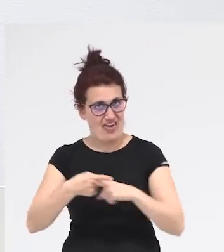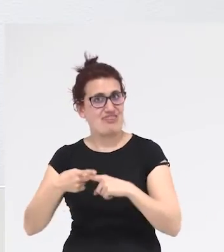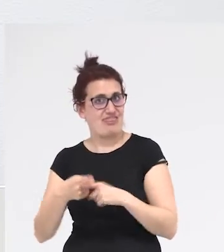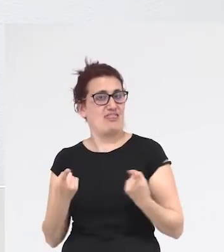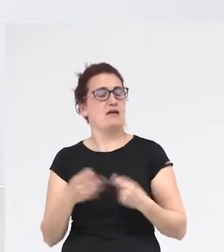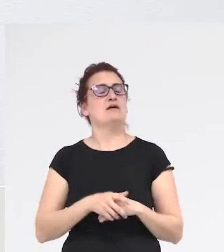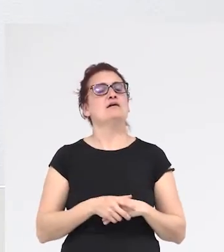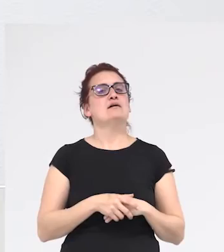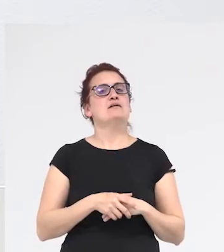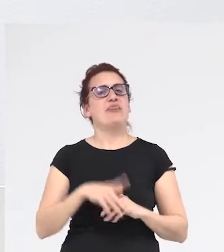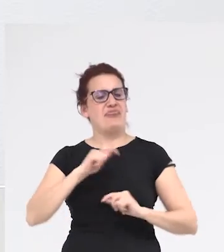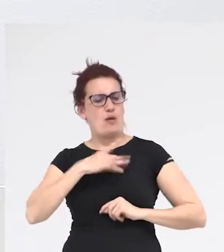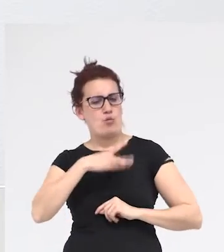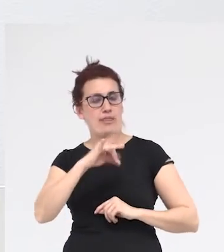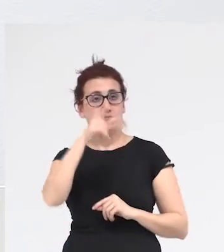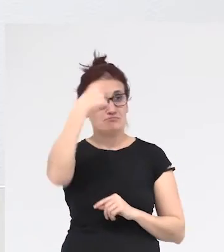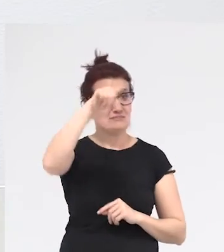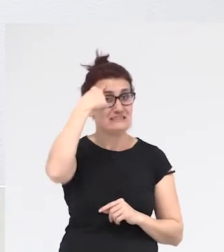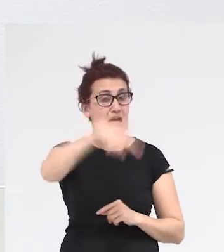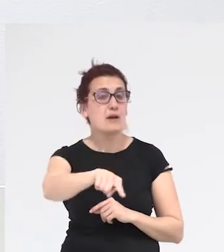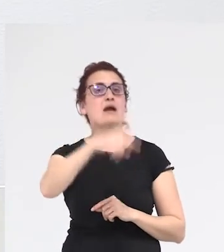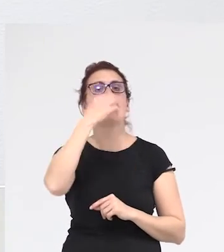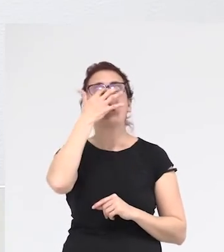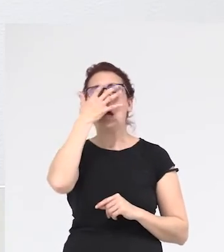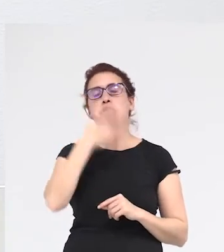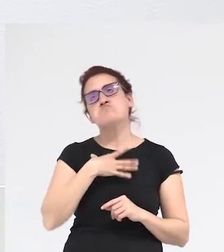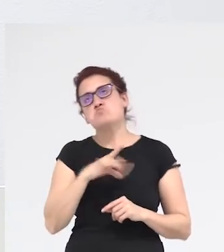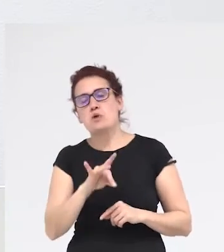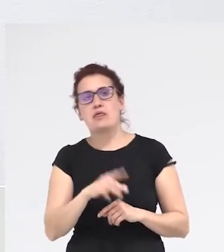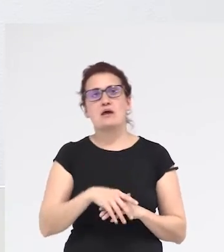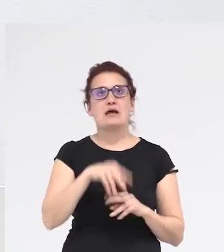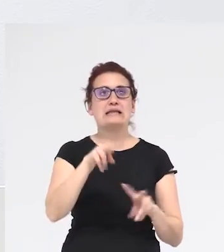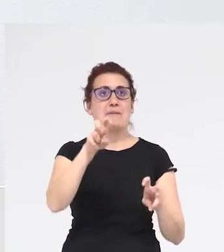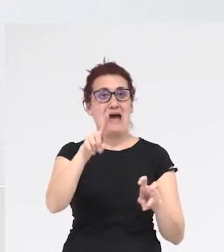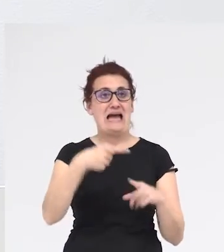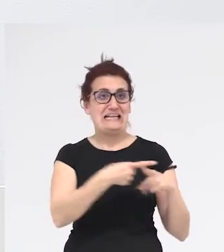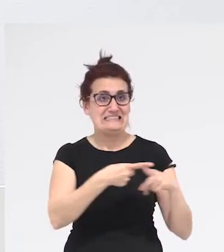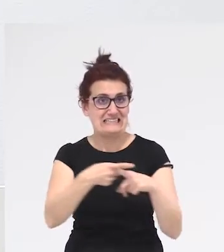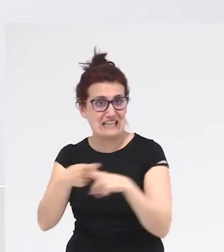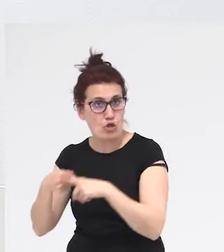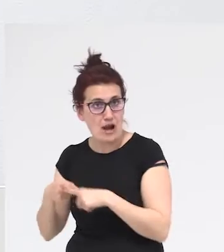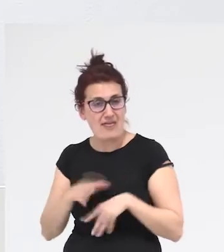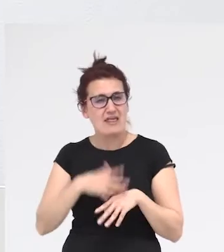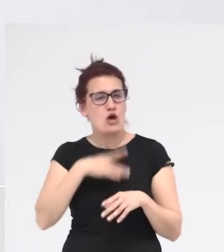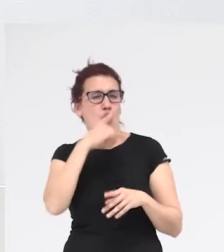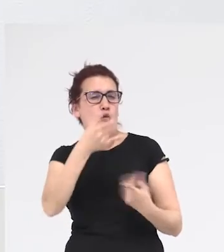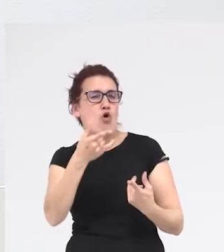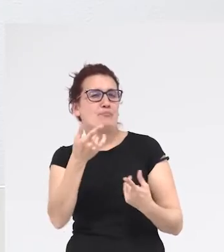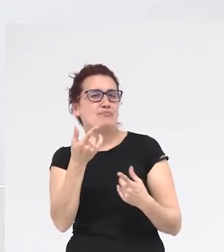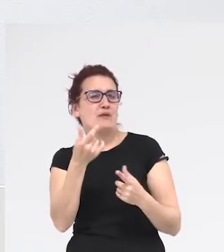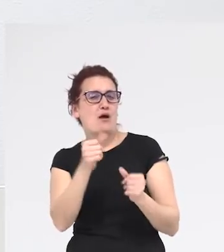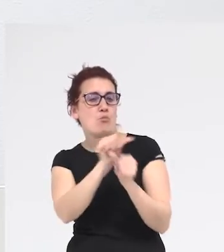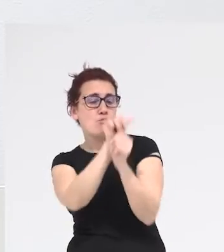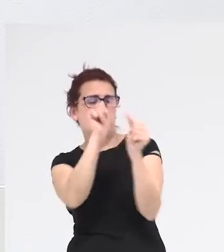interseccionalidad. Sabrán posiblemente que que la interseccionalidad surge como posicionamiento político y